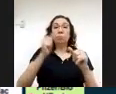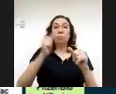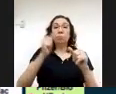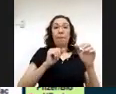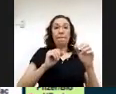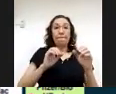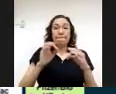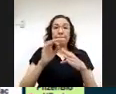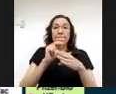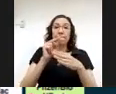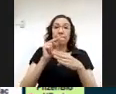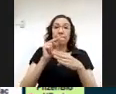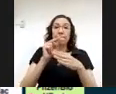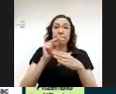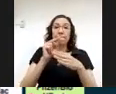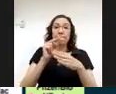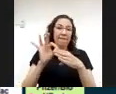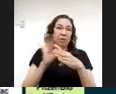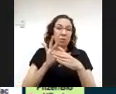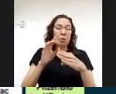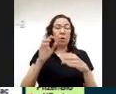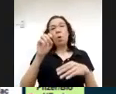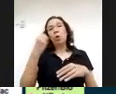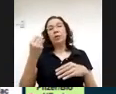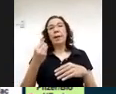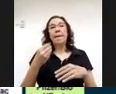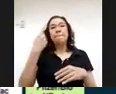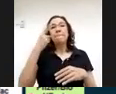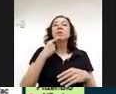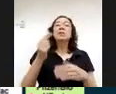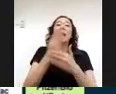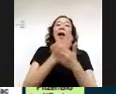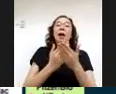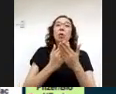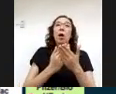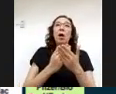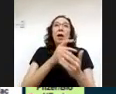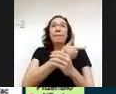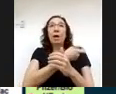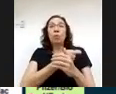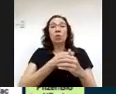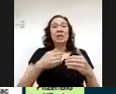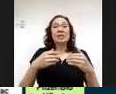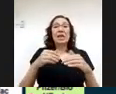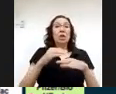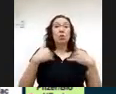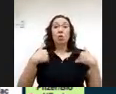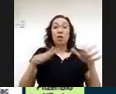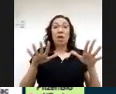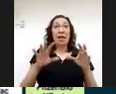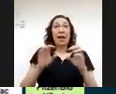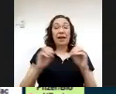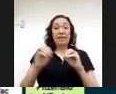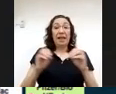mayor seguridad que la otra. Solo por mencionarles algo. Las vacunas inactivadas